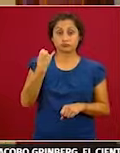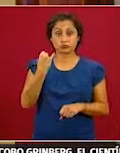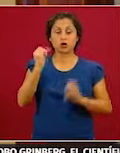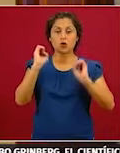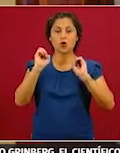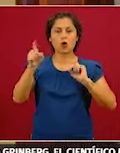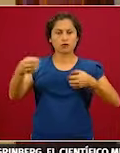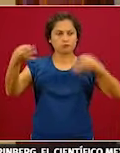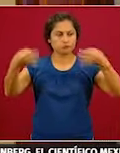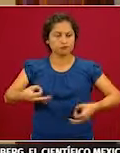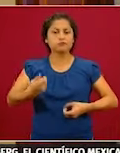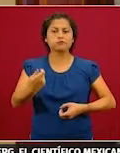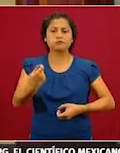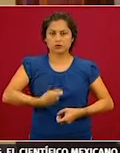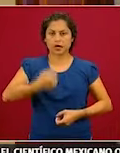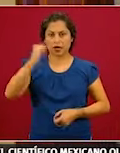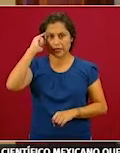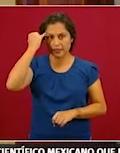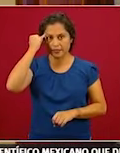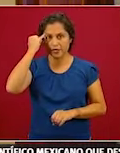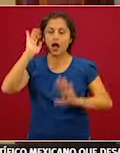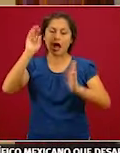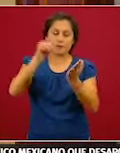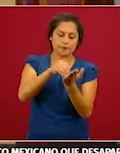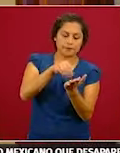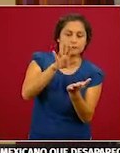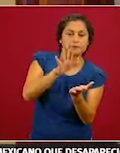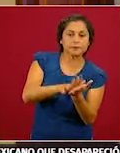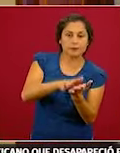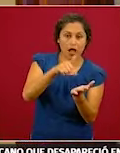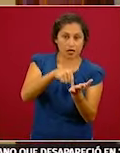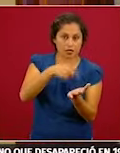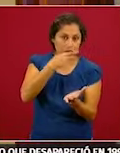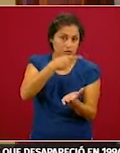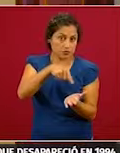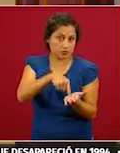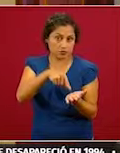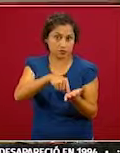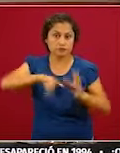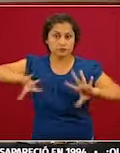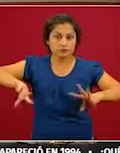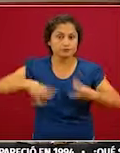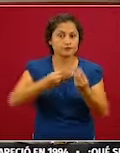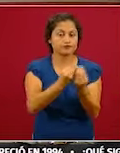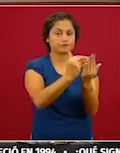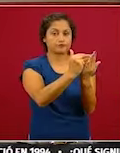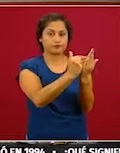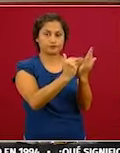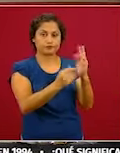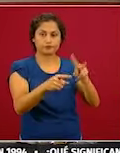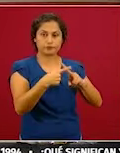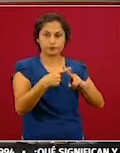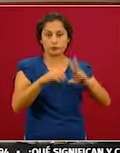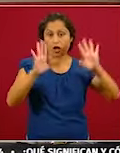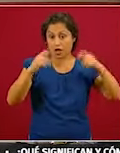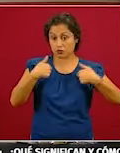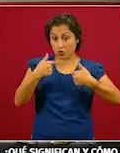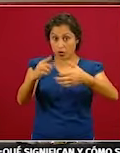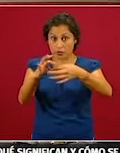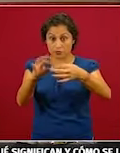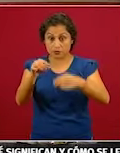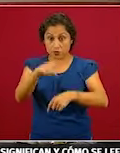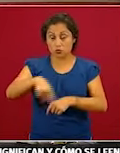afirma reconocerse como indígena, entonces así es registrado en el estudio epidemiológico, ¿no? Comento esta fuente para que ustedes sepan